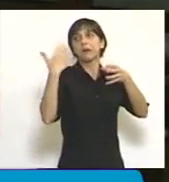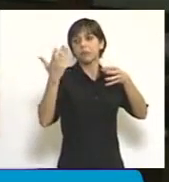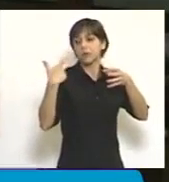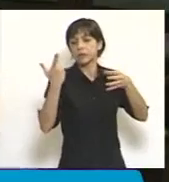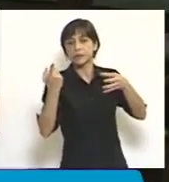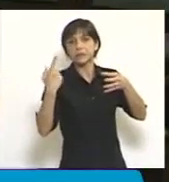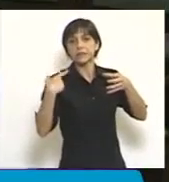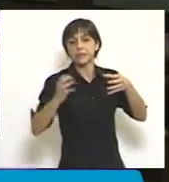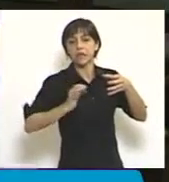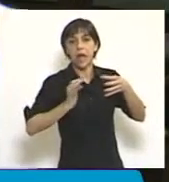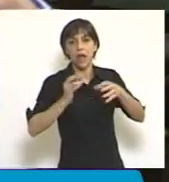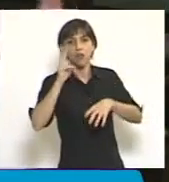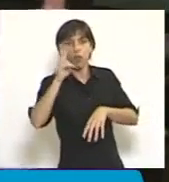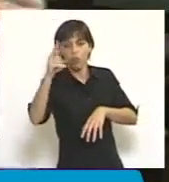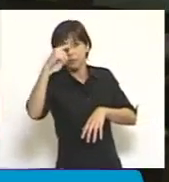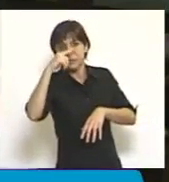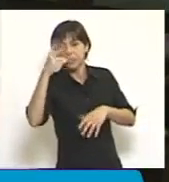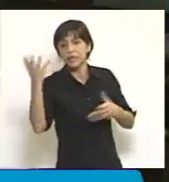para las subrogancias.